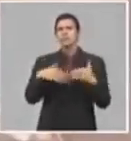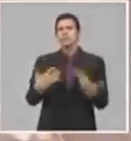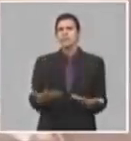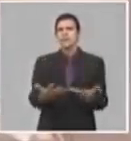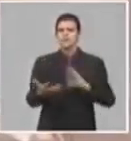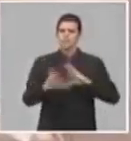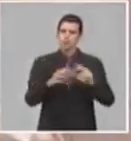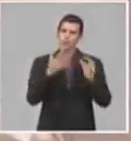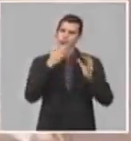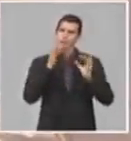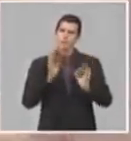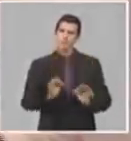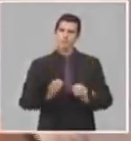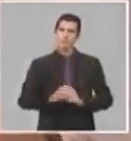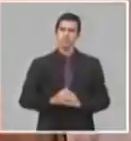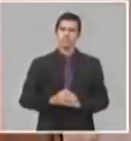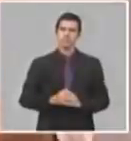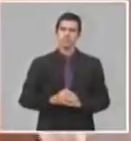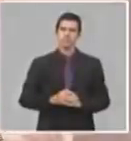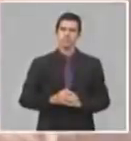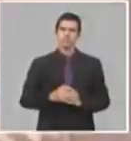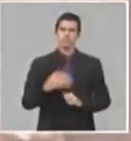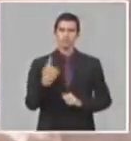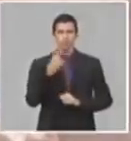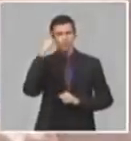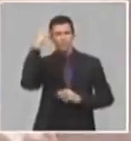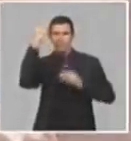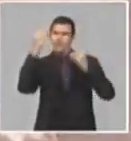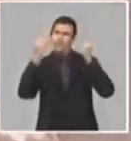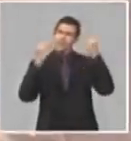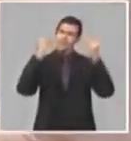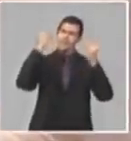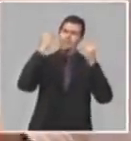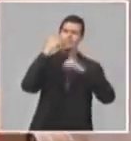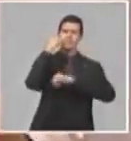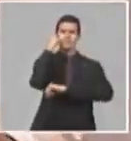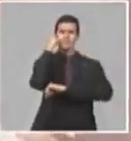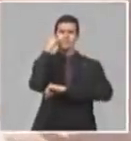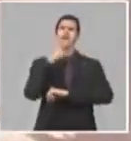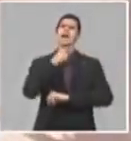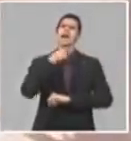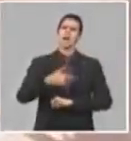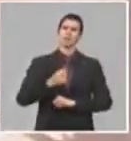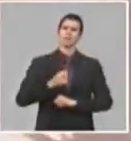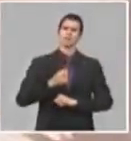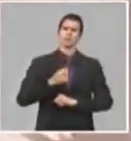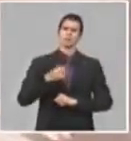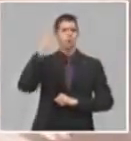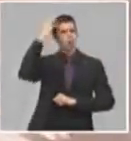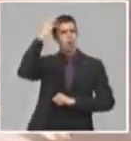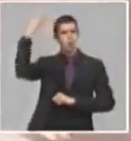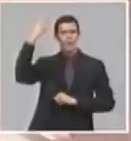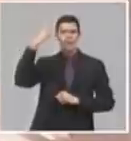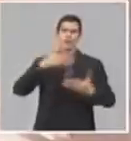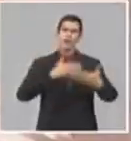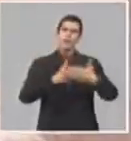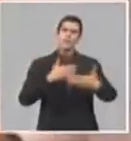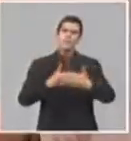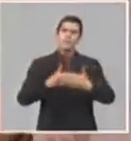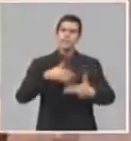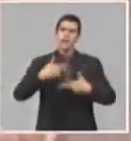la gestión no estatal también pueda exportar y que empresas especializadas estatales